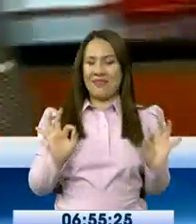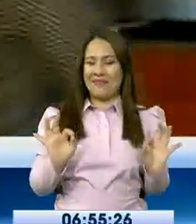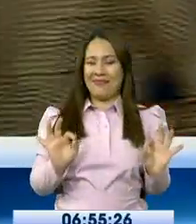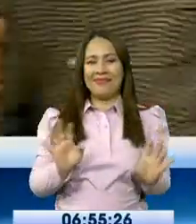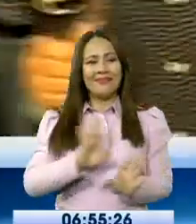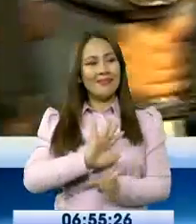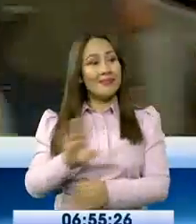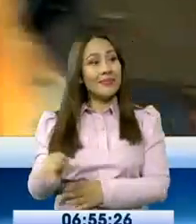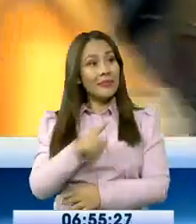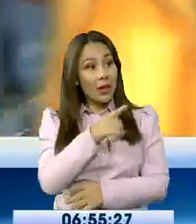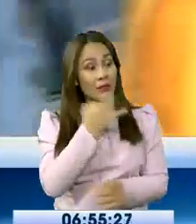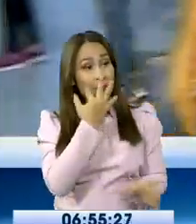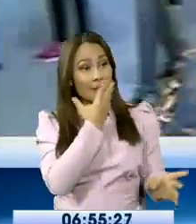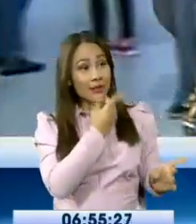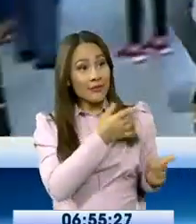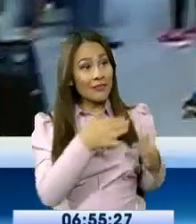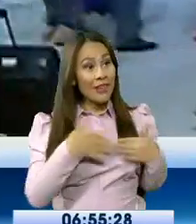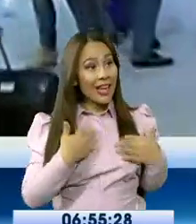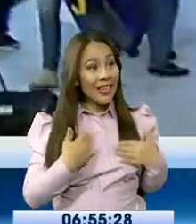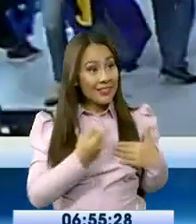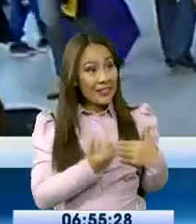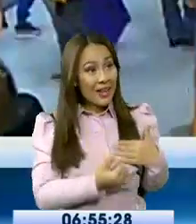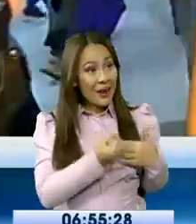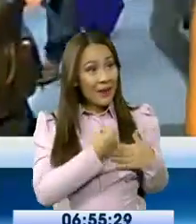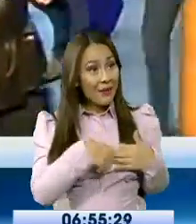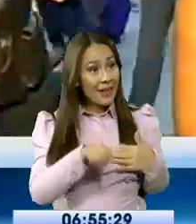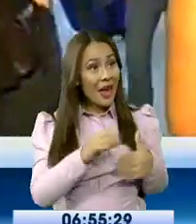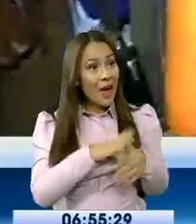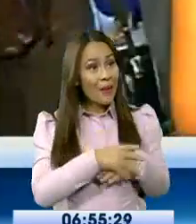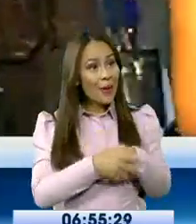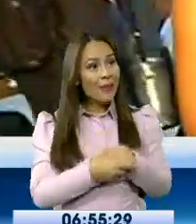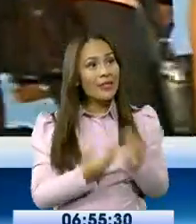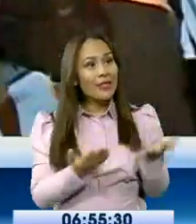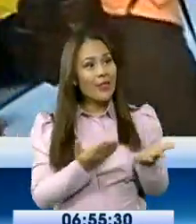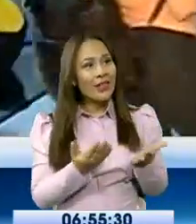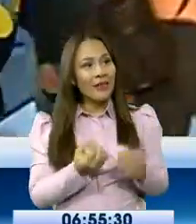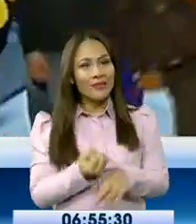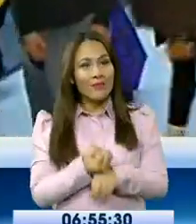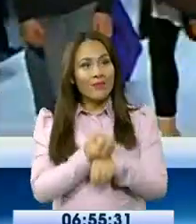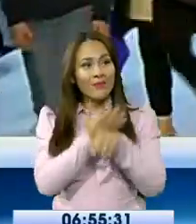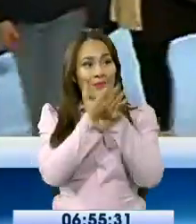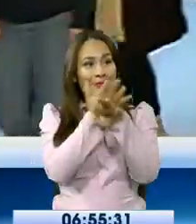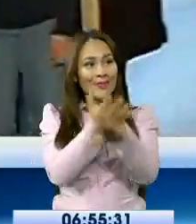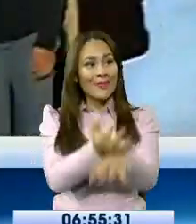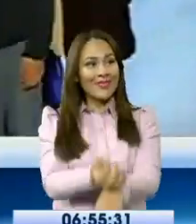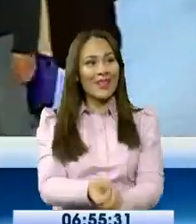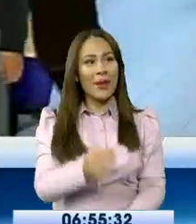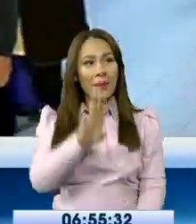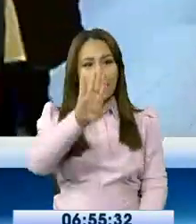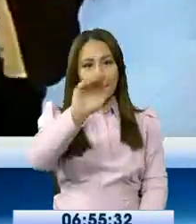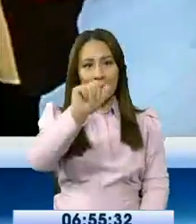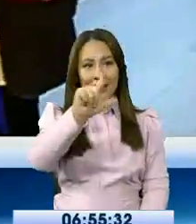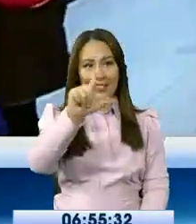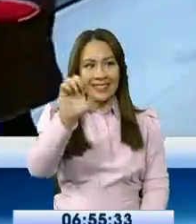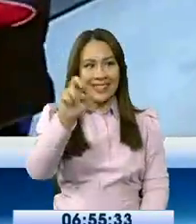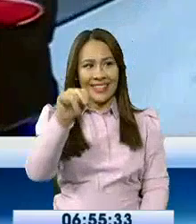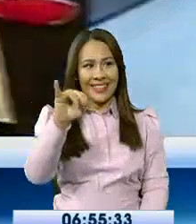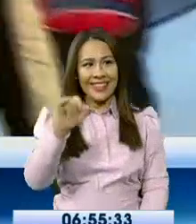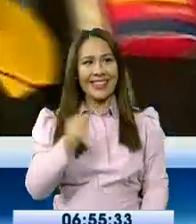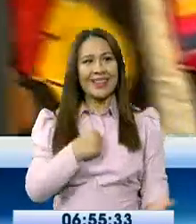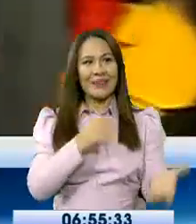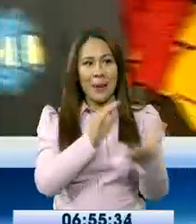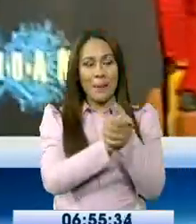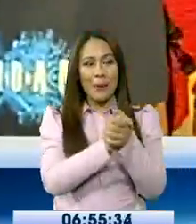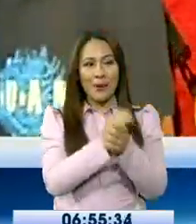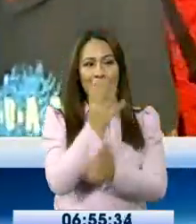días. ¿Contenta aprovechando el feriado? Así es. ¿Para dónde? A Ballenita. ¿Ballenita? Ah, ¿sola la veo? No, con mi esposo. ¿Ah,